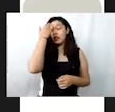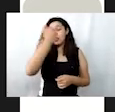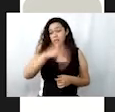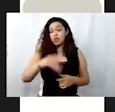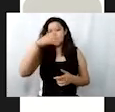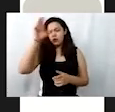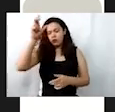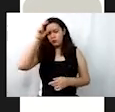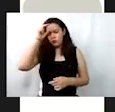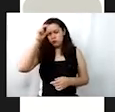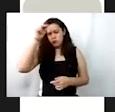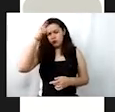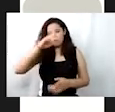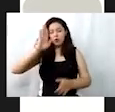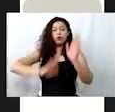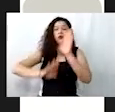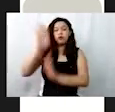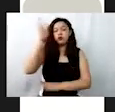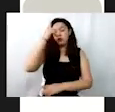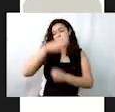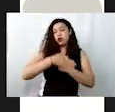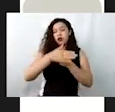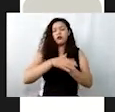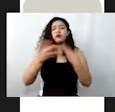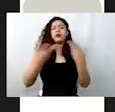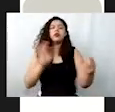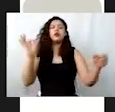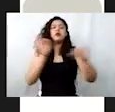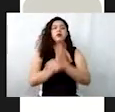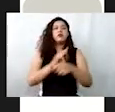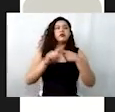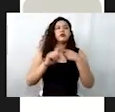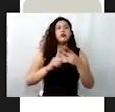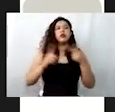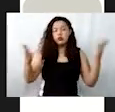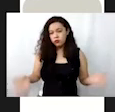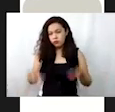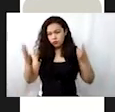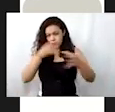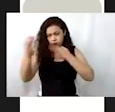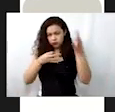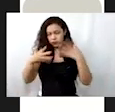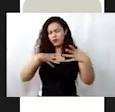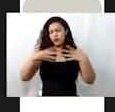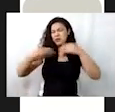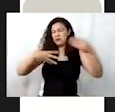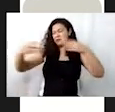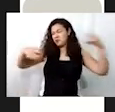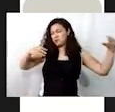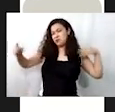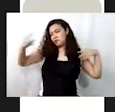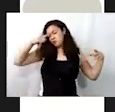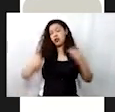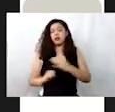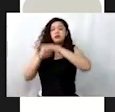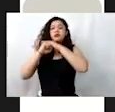también para convertirse en defensores, en promulgadores o en replicadores de lo que implica la sostenibilidad y